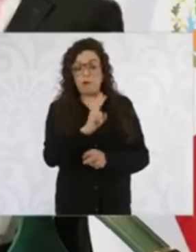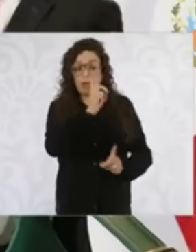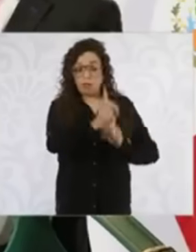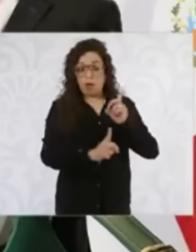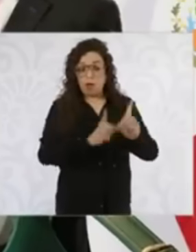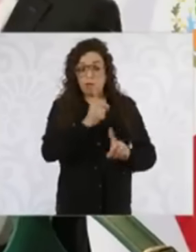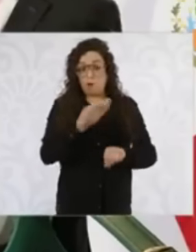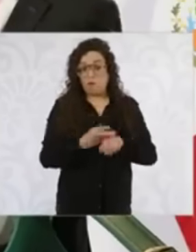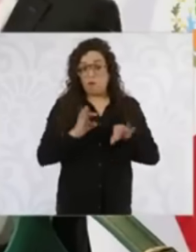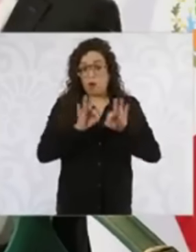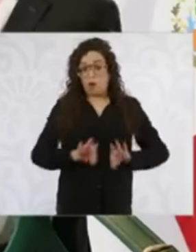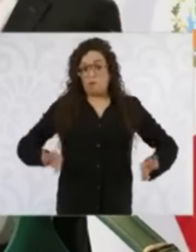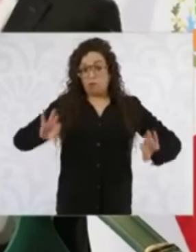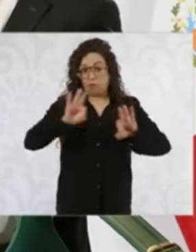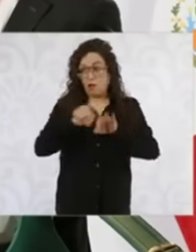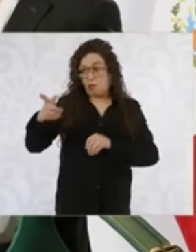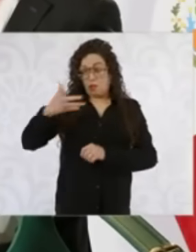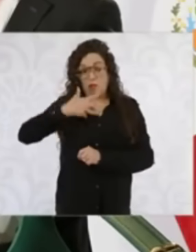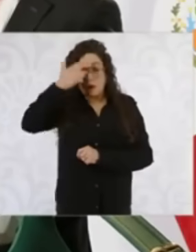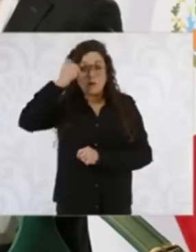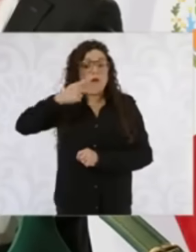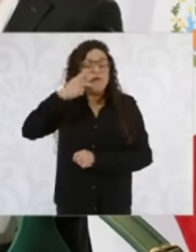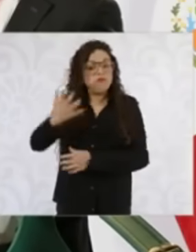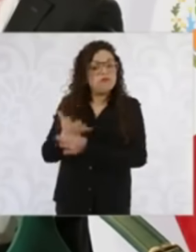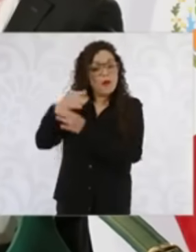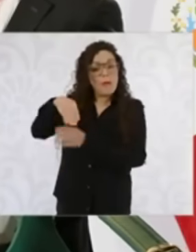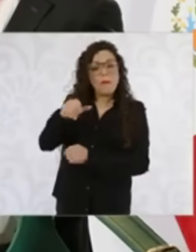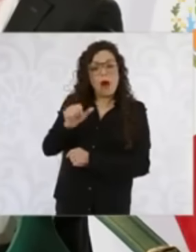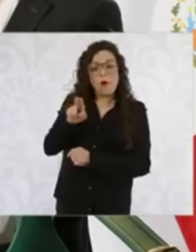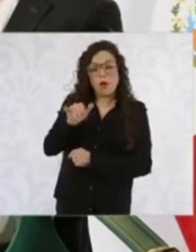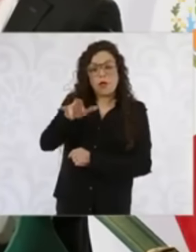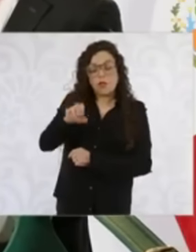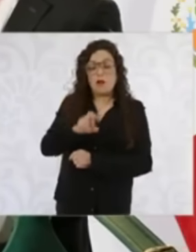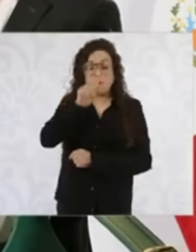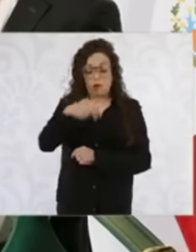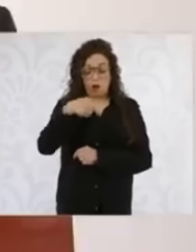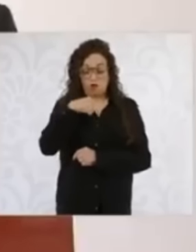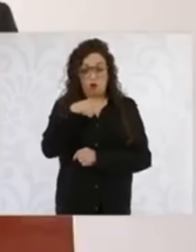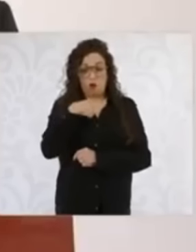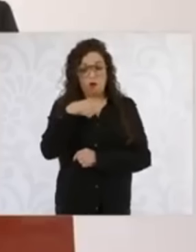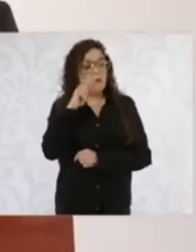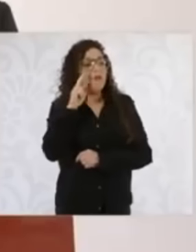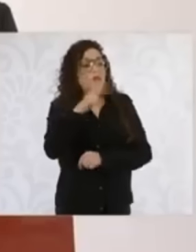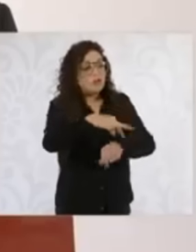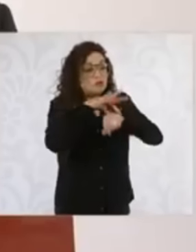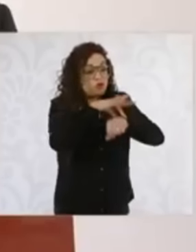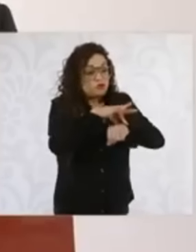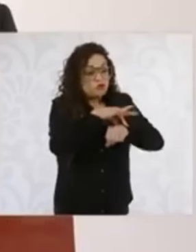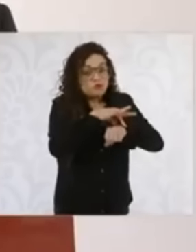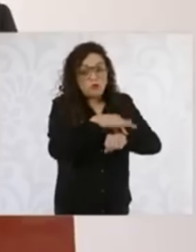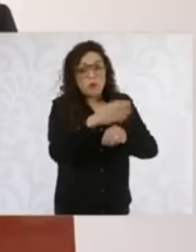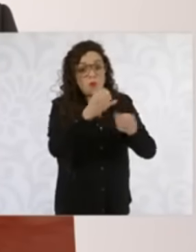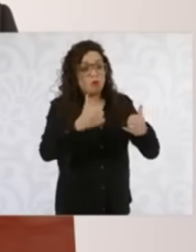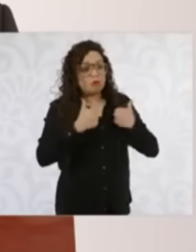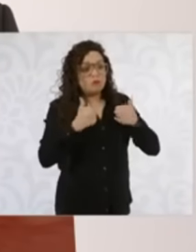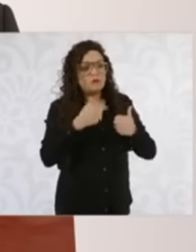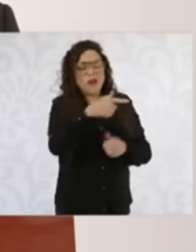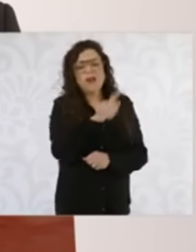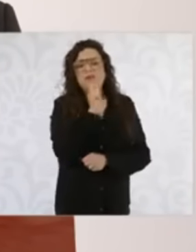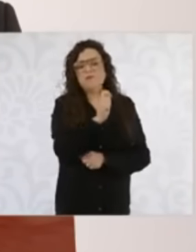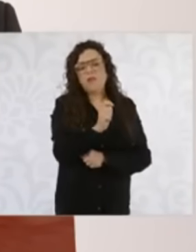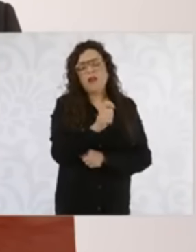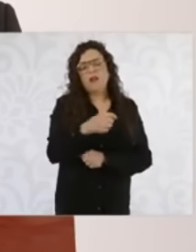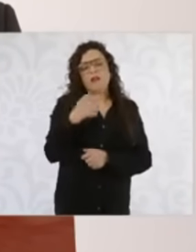está yendo muy bien a la economía mexicana, 35 millones de dólares en este trimestre, también con